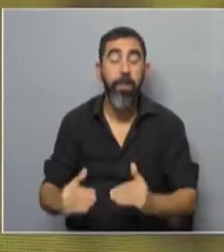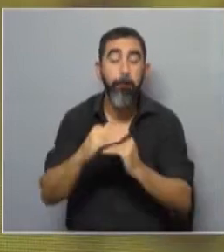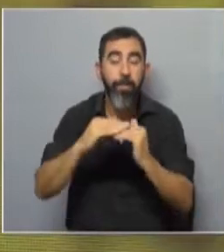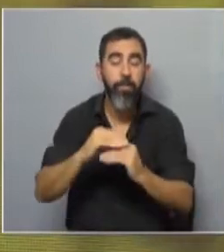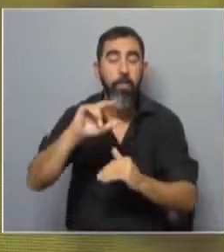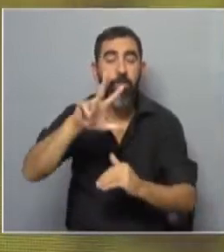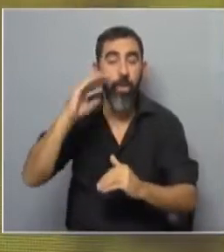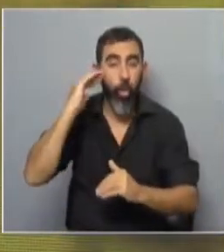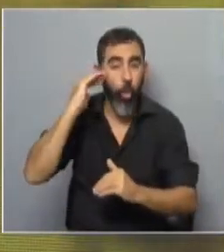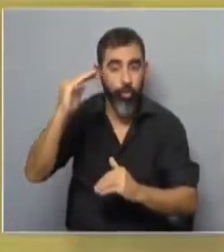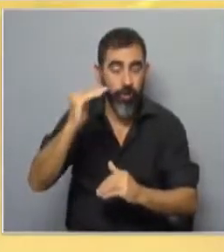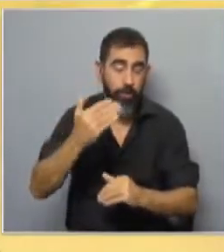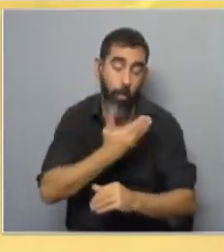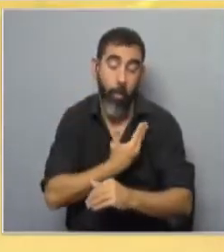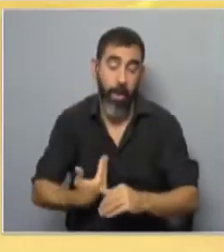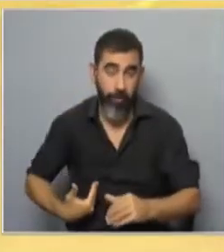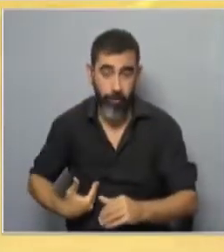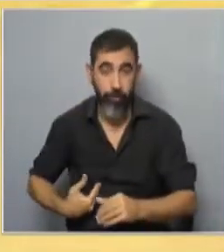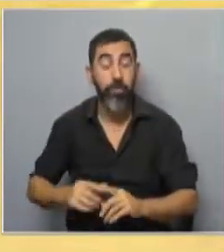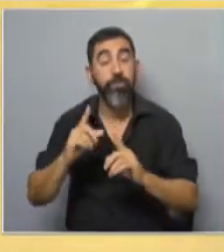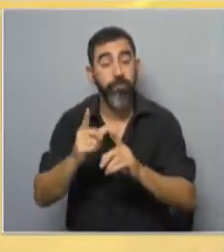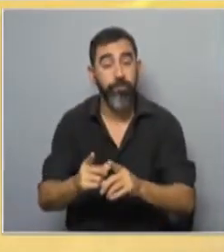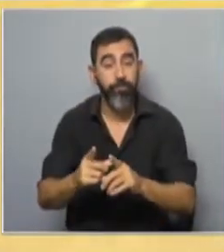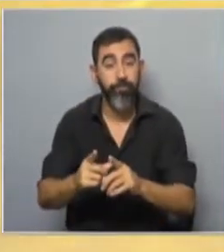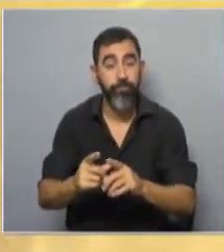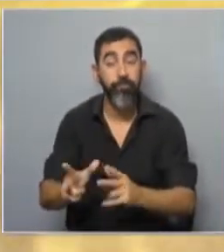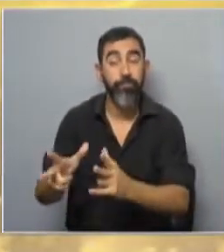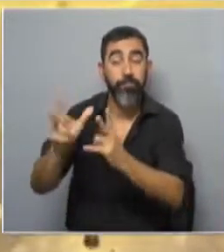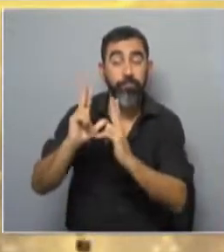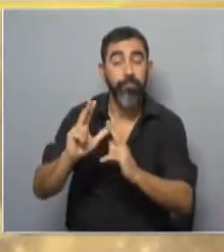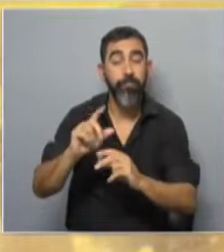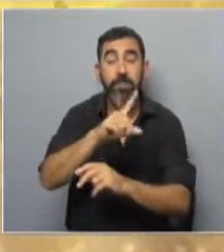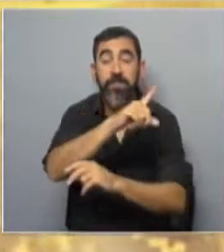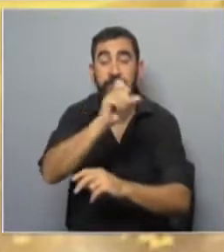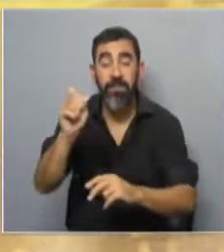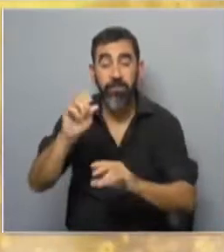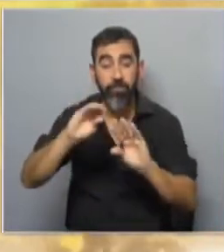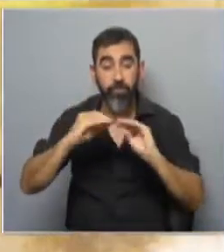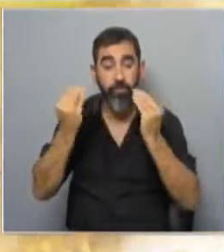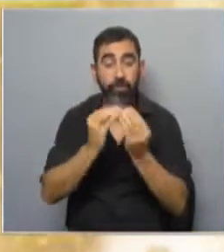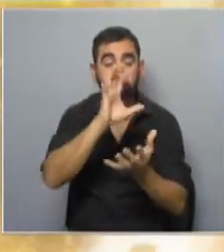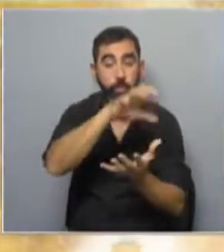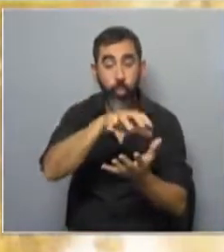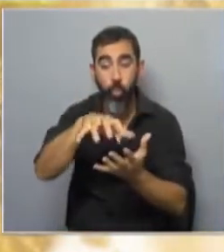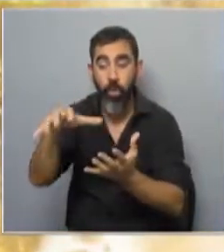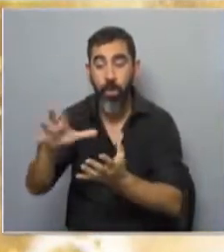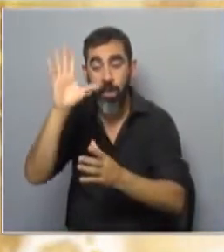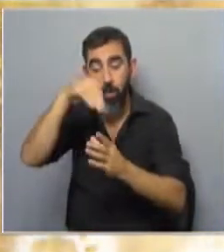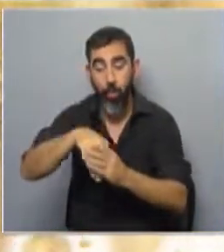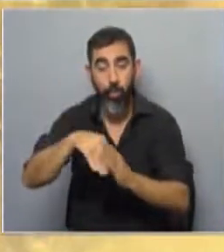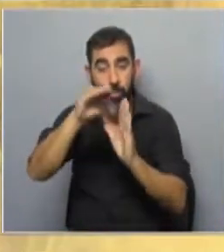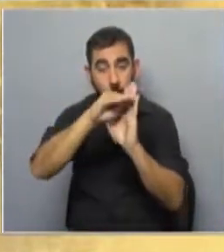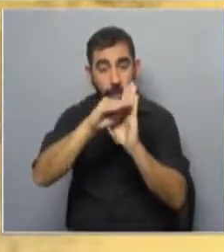3 docentes y también, ahí nos decía Florencia, que hay más de 100 centros educativos que forman parte de